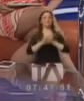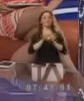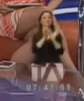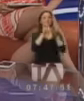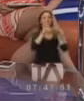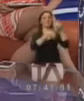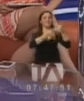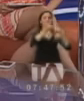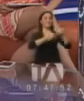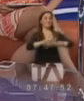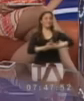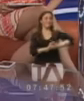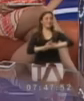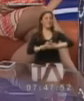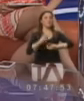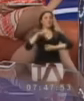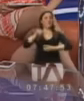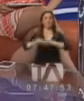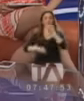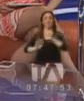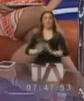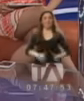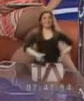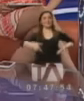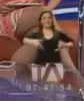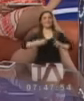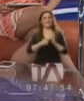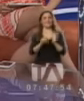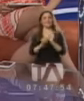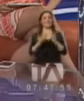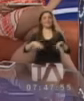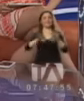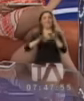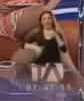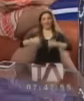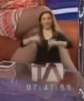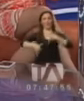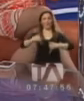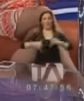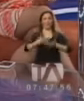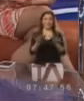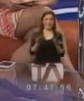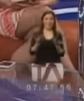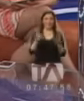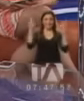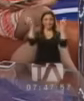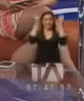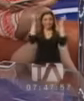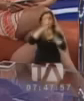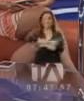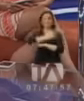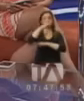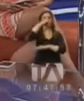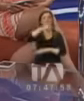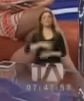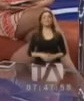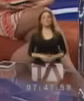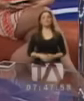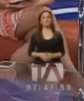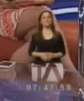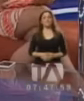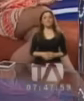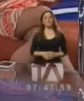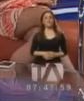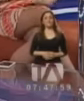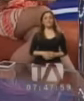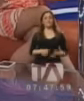bebés, pañales, son algunas de las cosas que se necesitan en este juguetes para que estos niños tengan un regalito. Claro que sí. Y